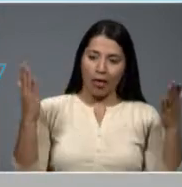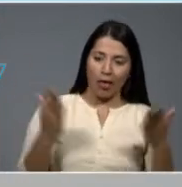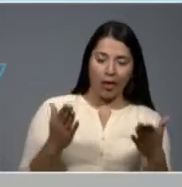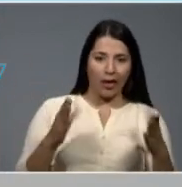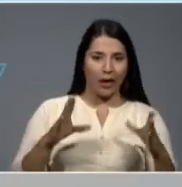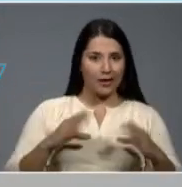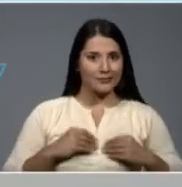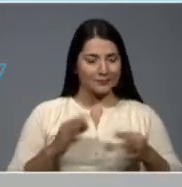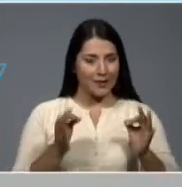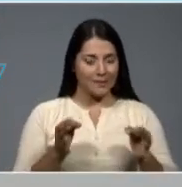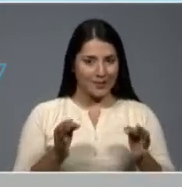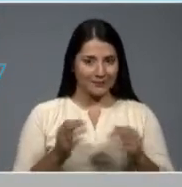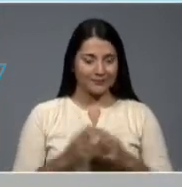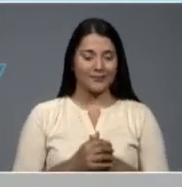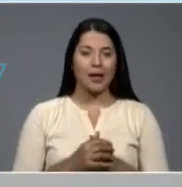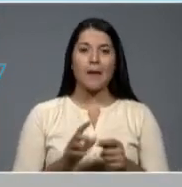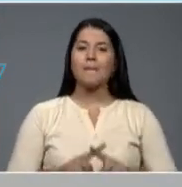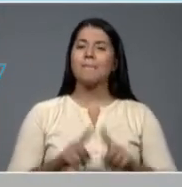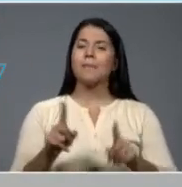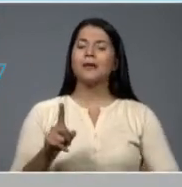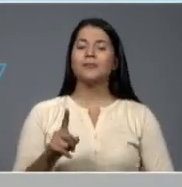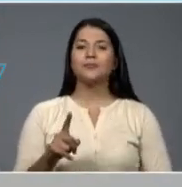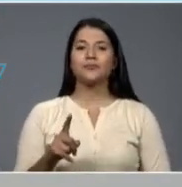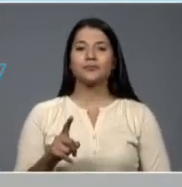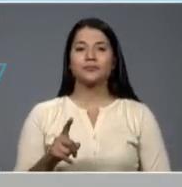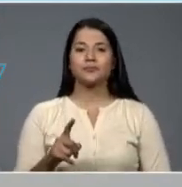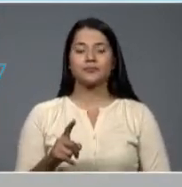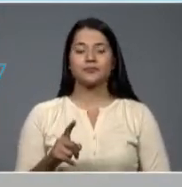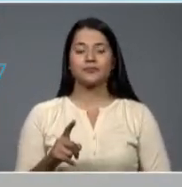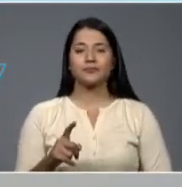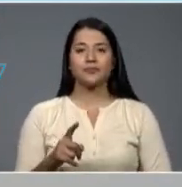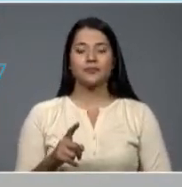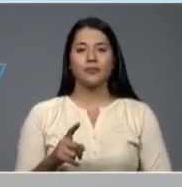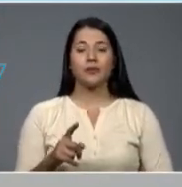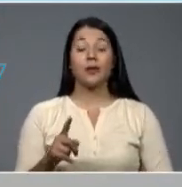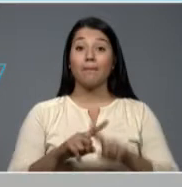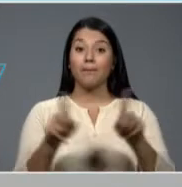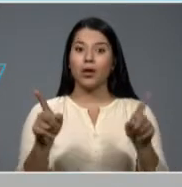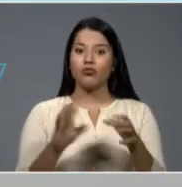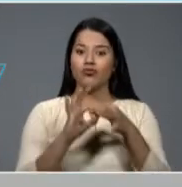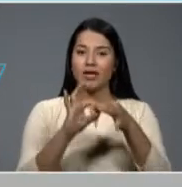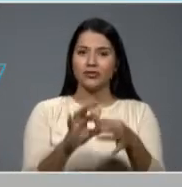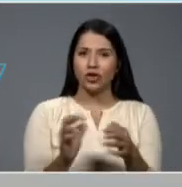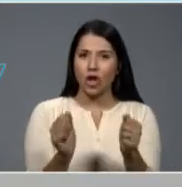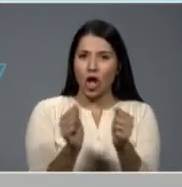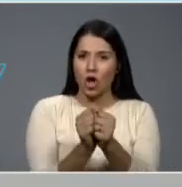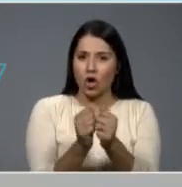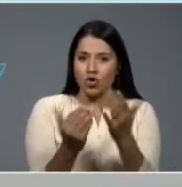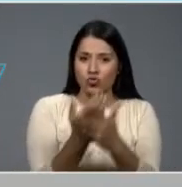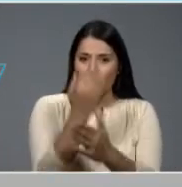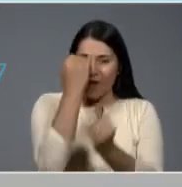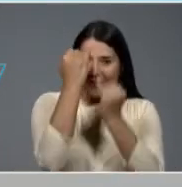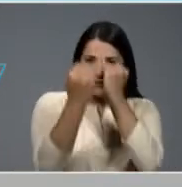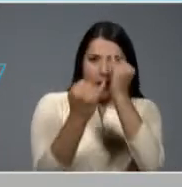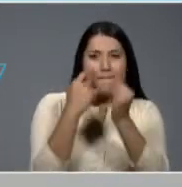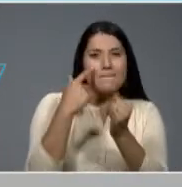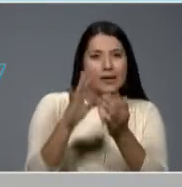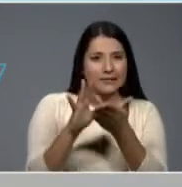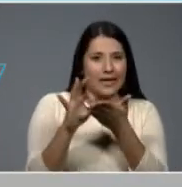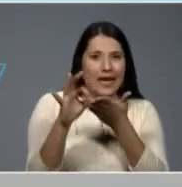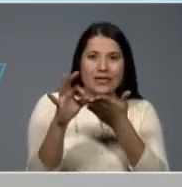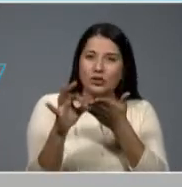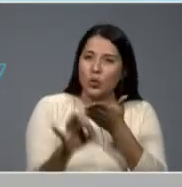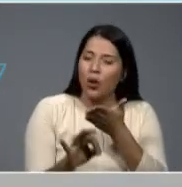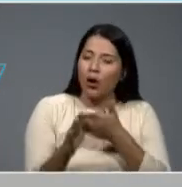del pueblo costarricense, pero en torno a elementos de innovación sí estamos notando que la escuela está siendo tímida en estos procesos de cambio, en el que